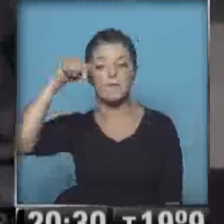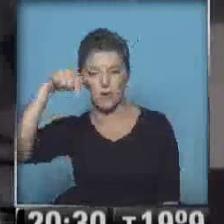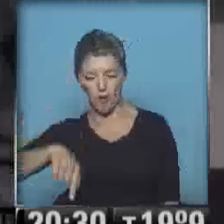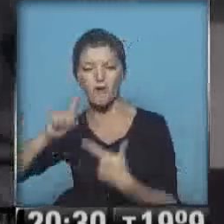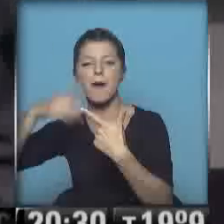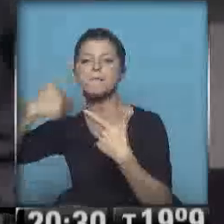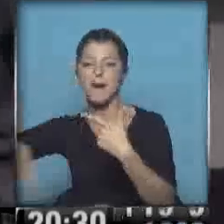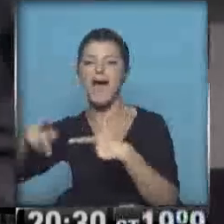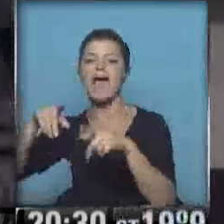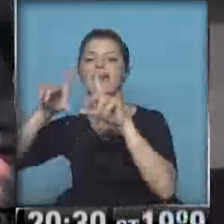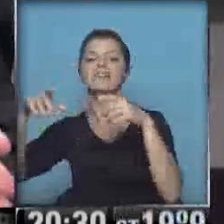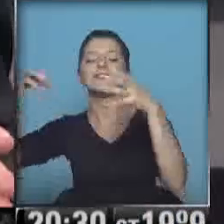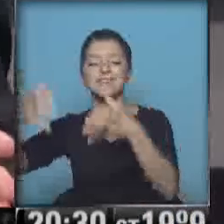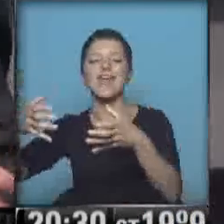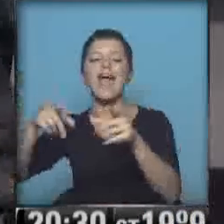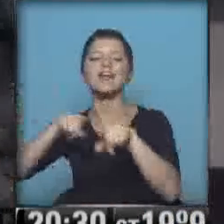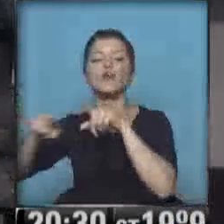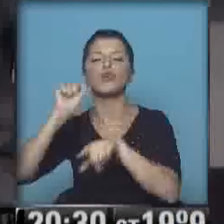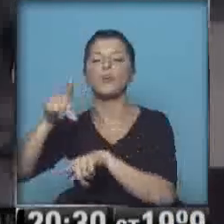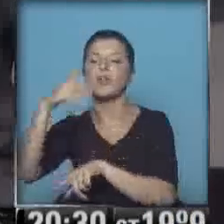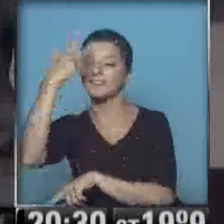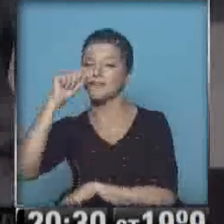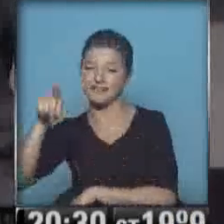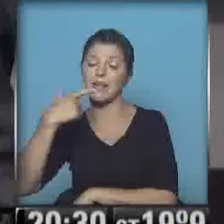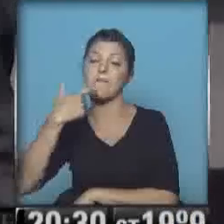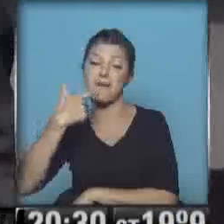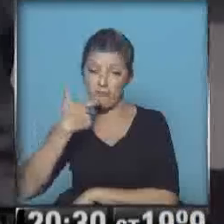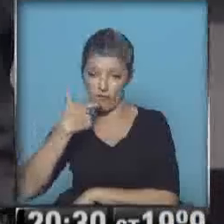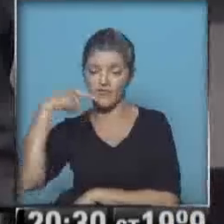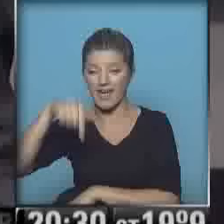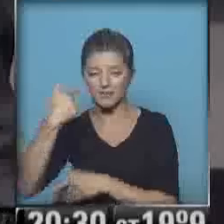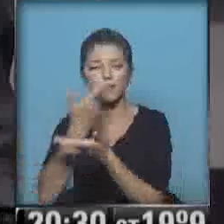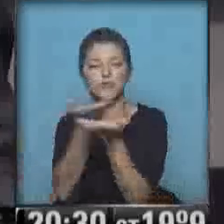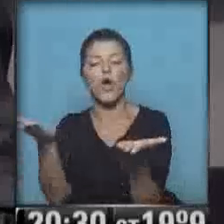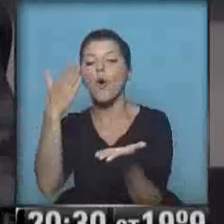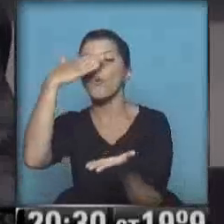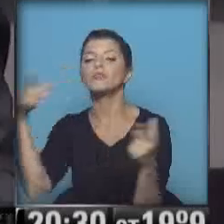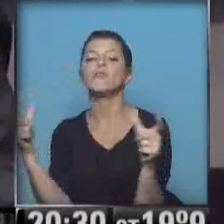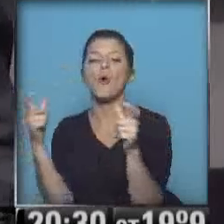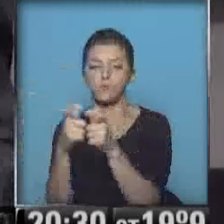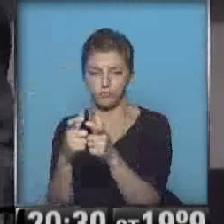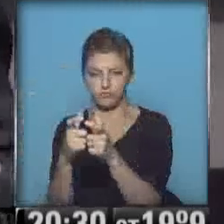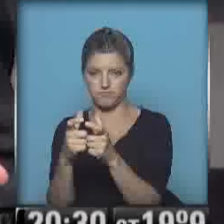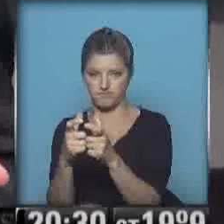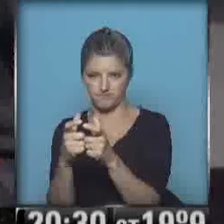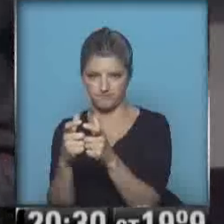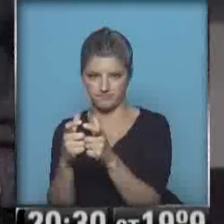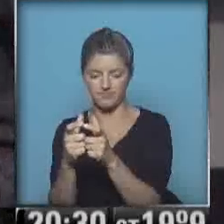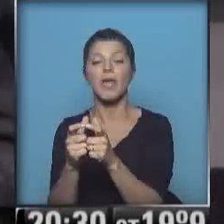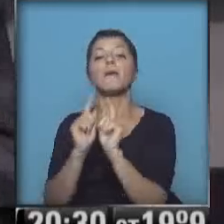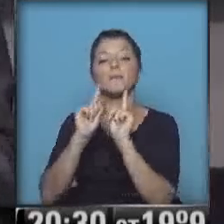Martín, provincia de Mendoza. Una buena ocasión para continuar presentando su último disco, Pajaritos, Bravos Muchachitos. Y con el